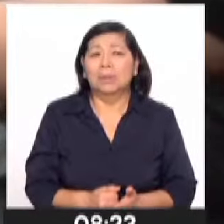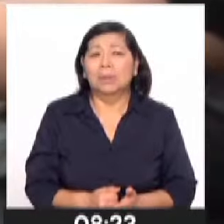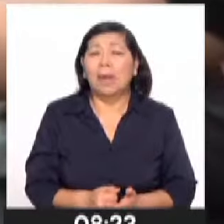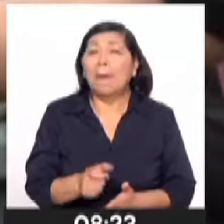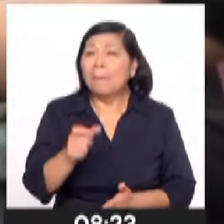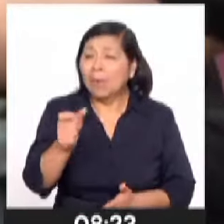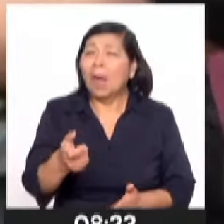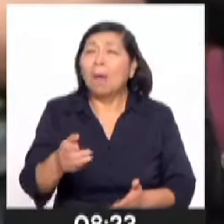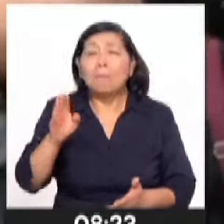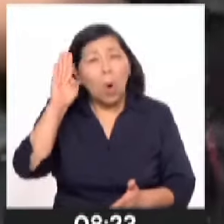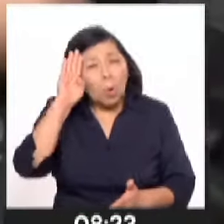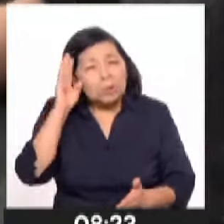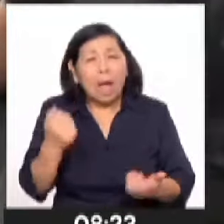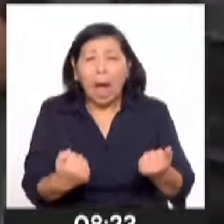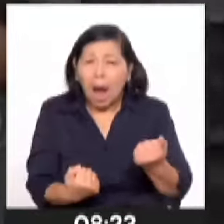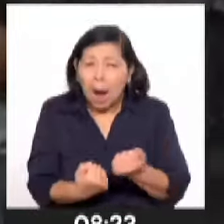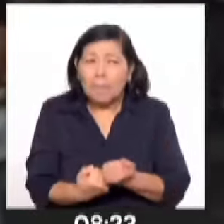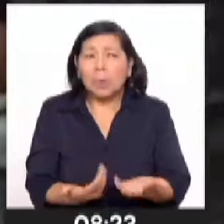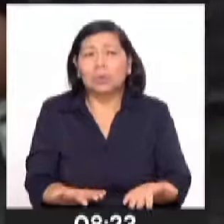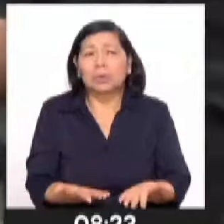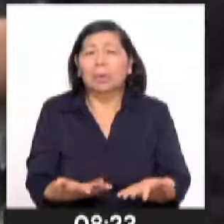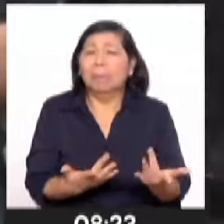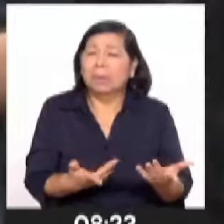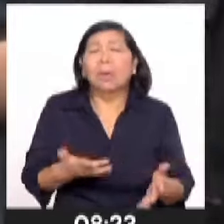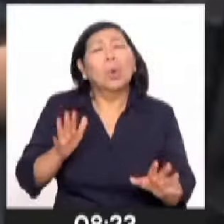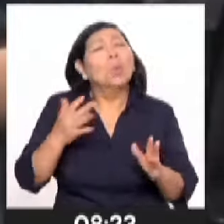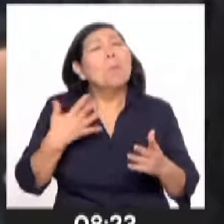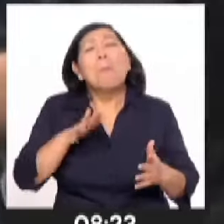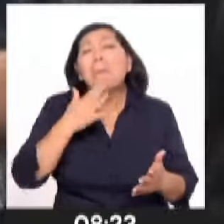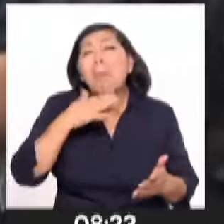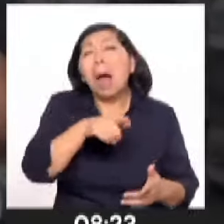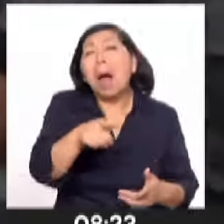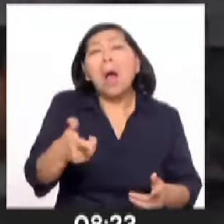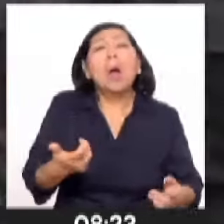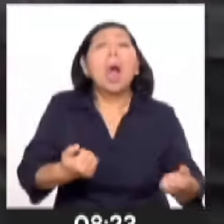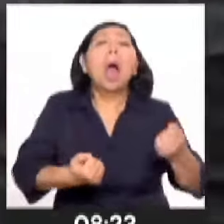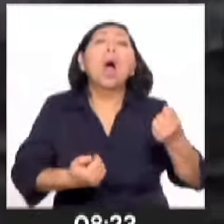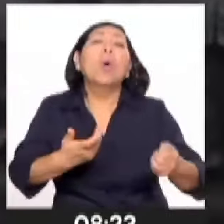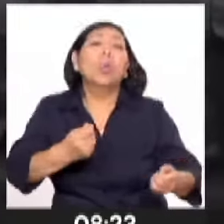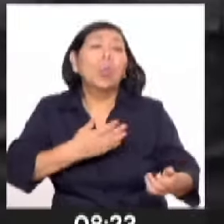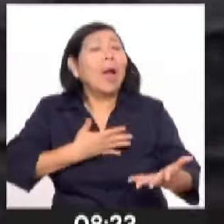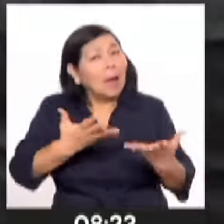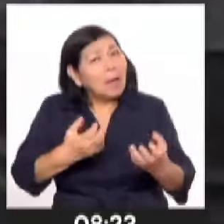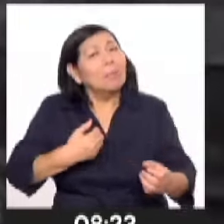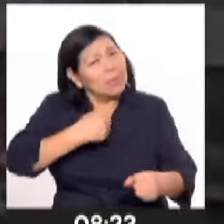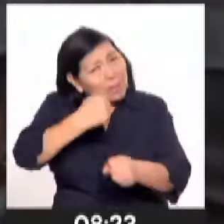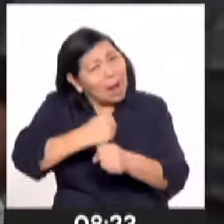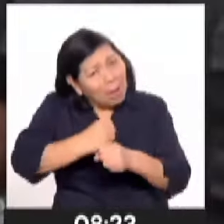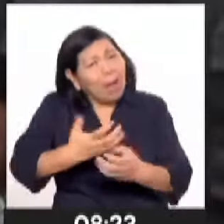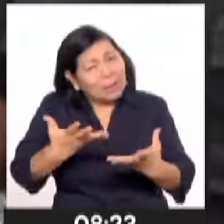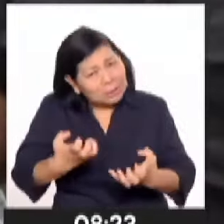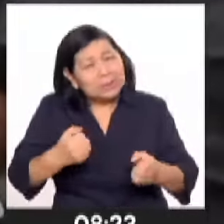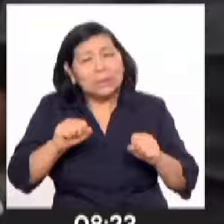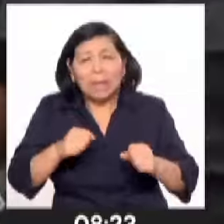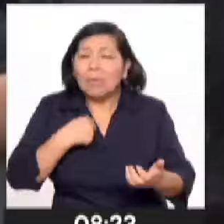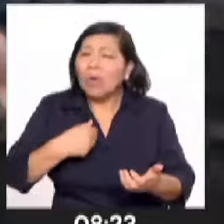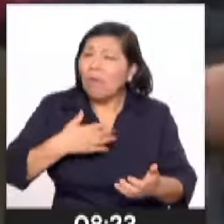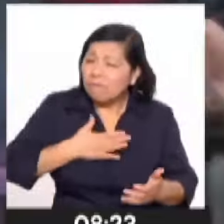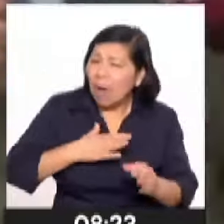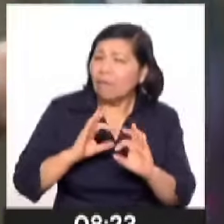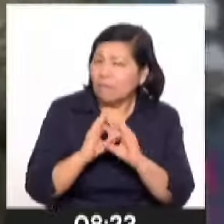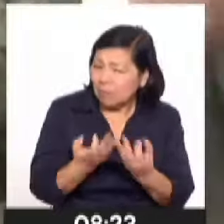queremos que las autoridades ya tomen cartas en asunto. No esperemos que nos pase una desgracia a todos, que estamos trabajando, porque todos tenemos familia,